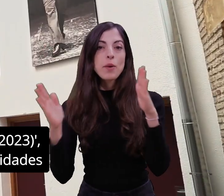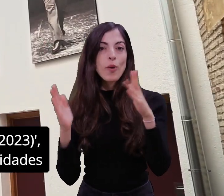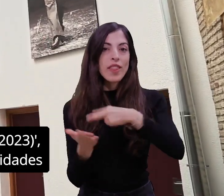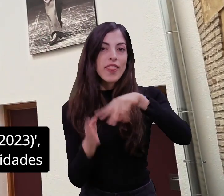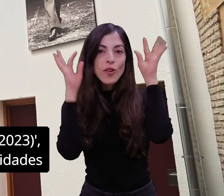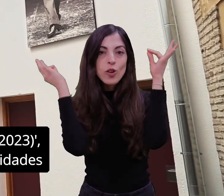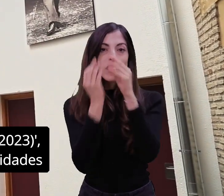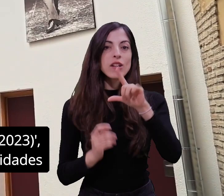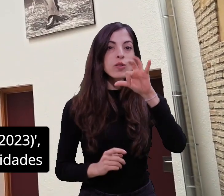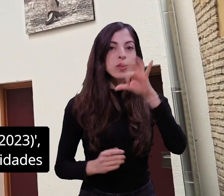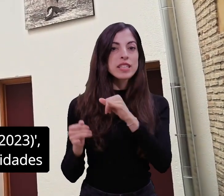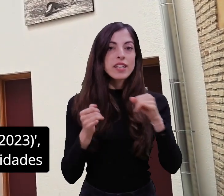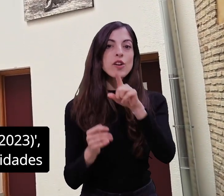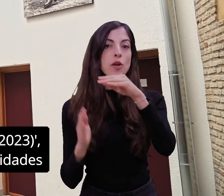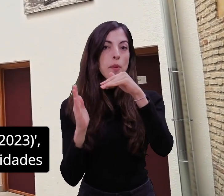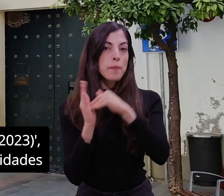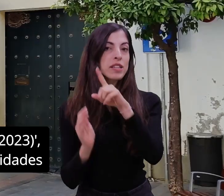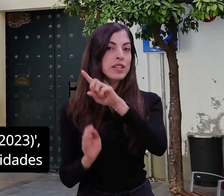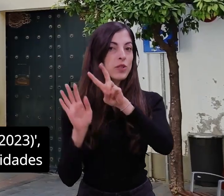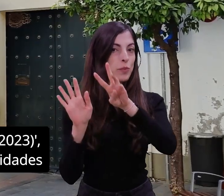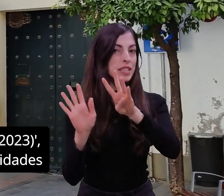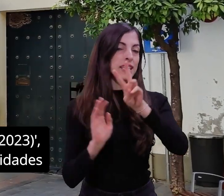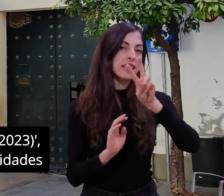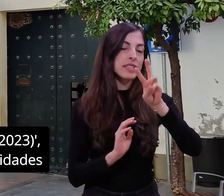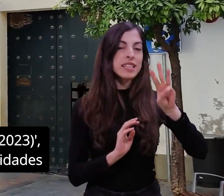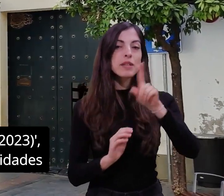espectáculo Tiempo de Danza en Córdoba, Luis del Río,